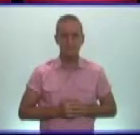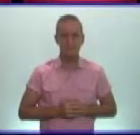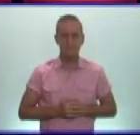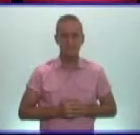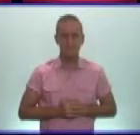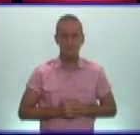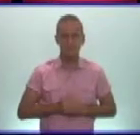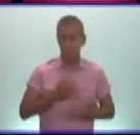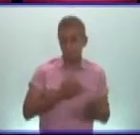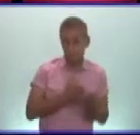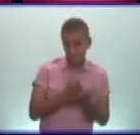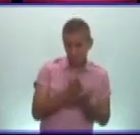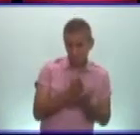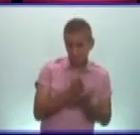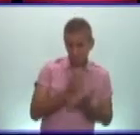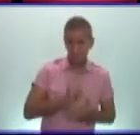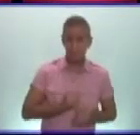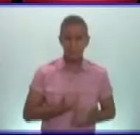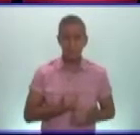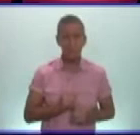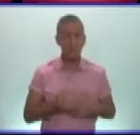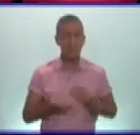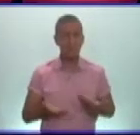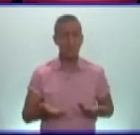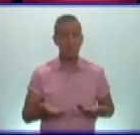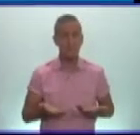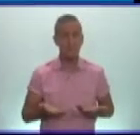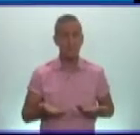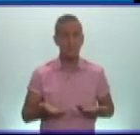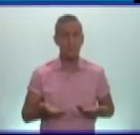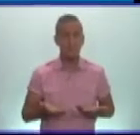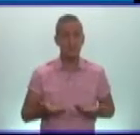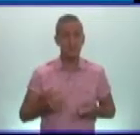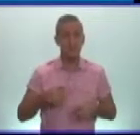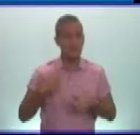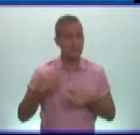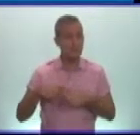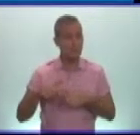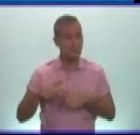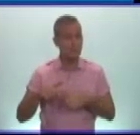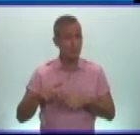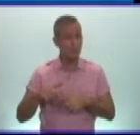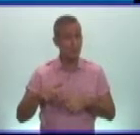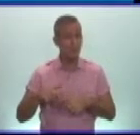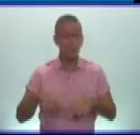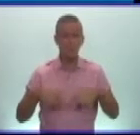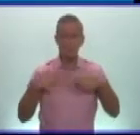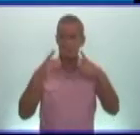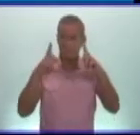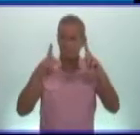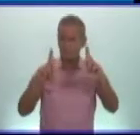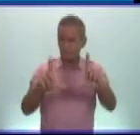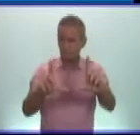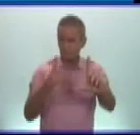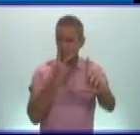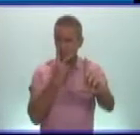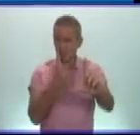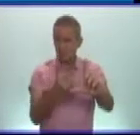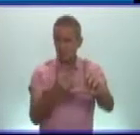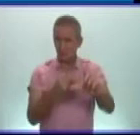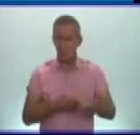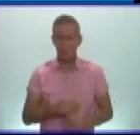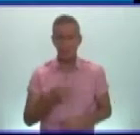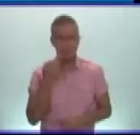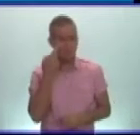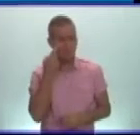Bien, continuamos entonces con la siguiente diapositiva que les presentamos. Fíjense, vamos a reconocer, vamos